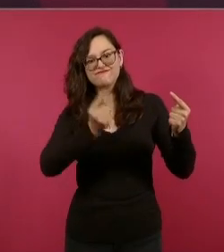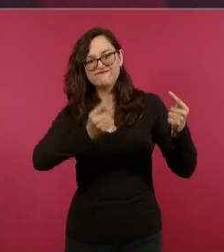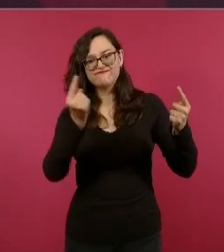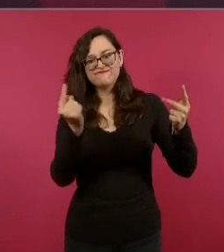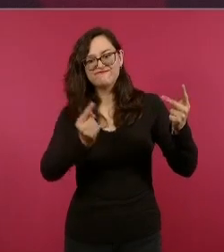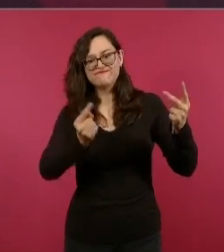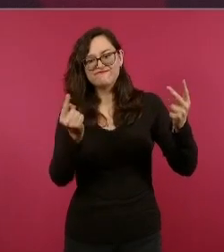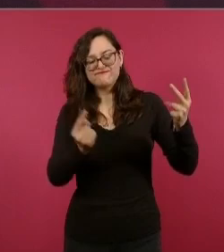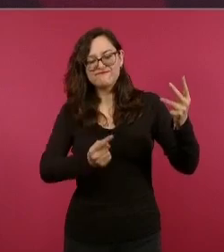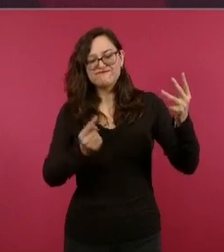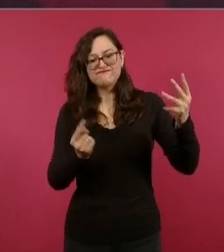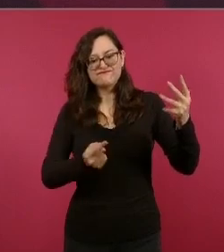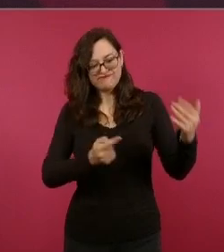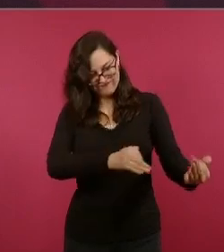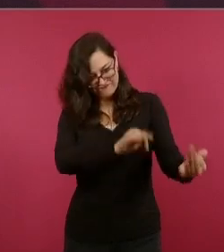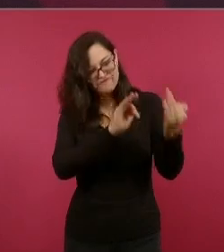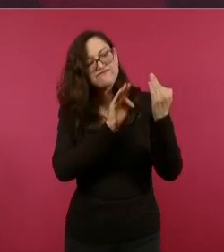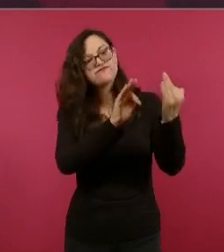y